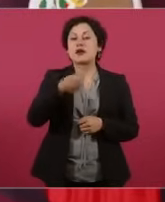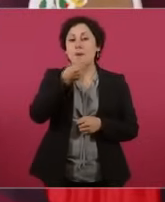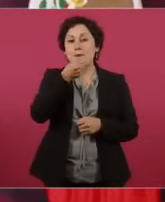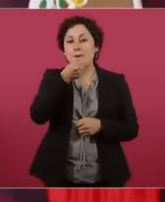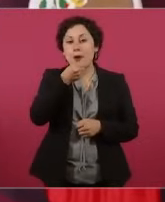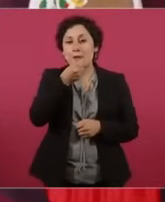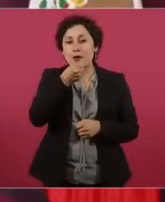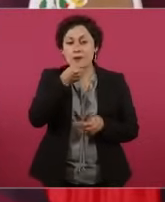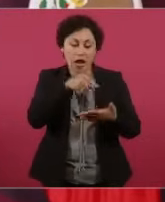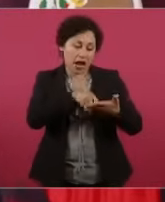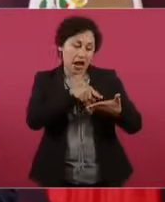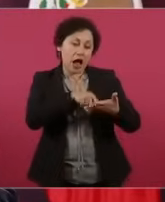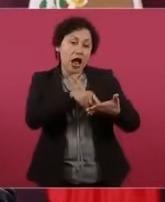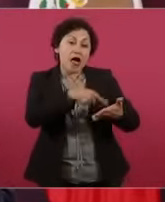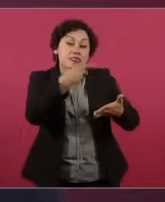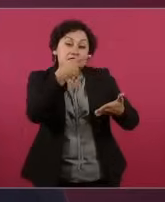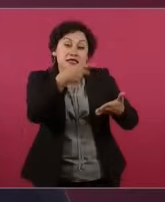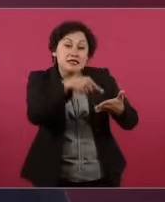apoyado en esa encuesta,